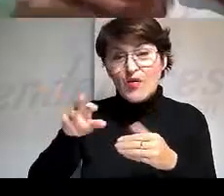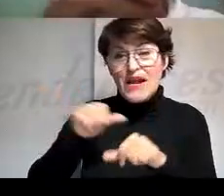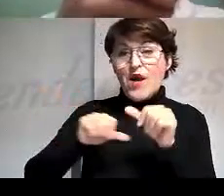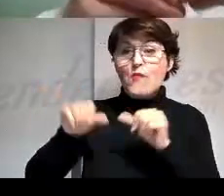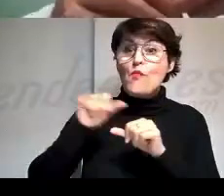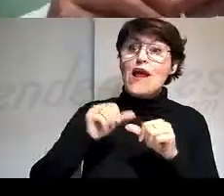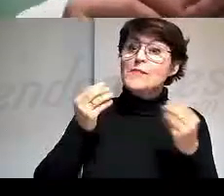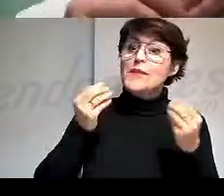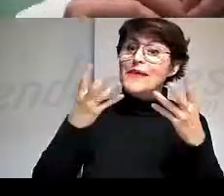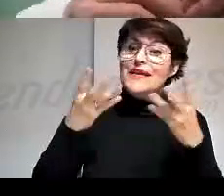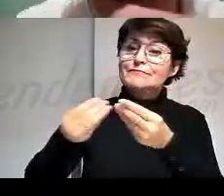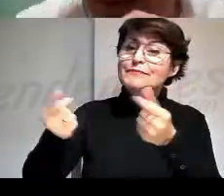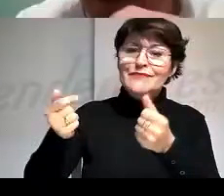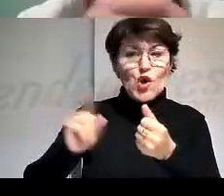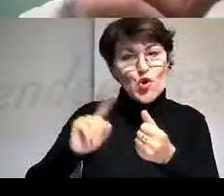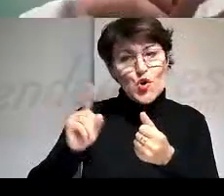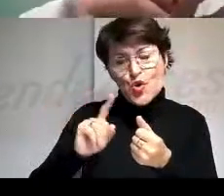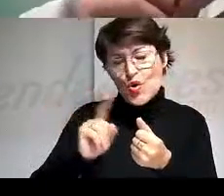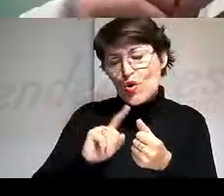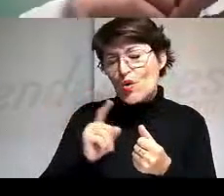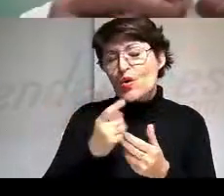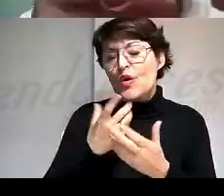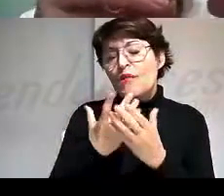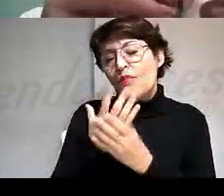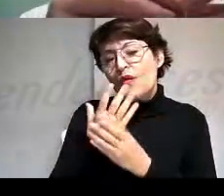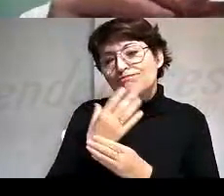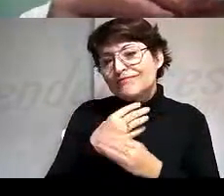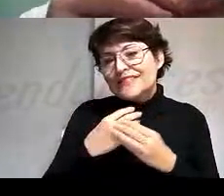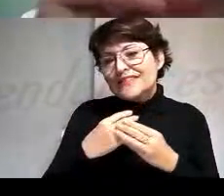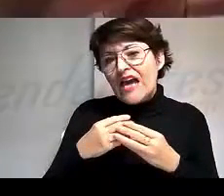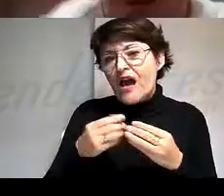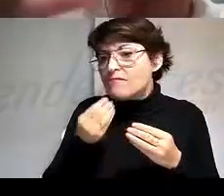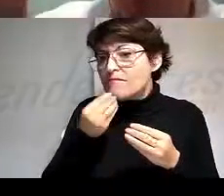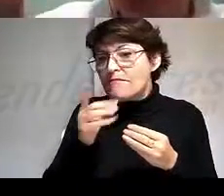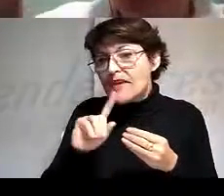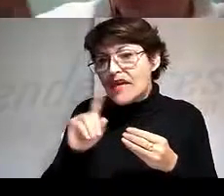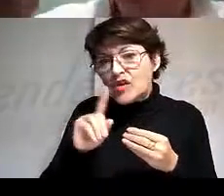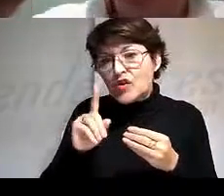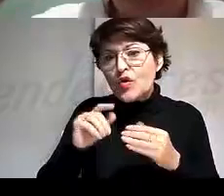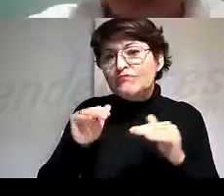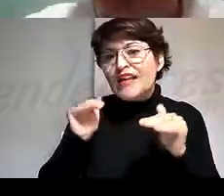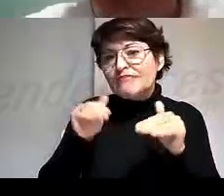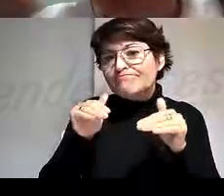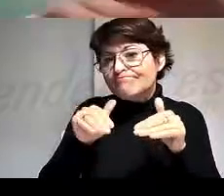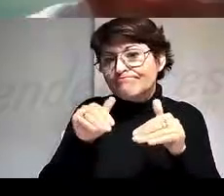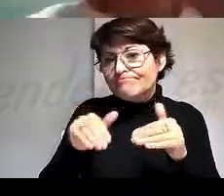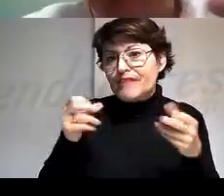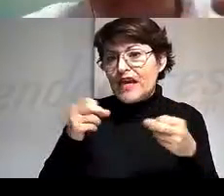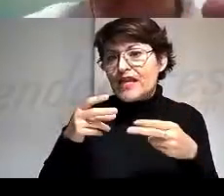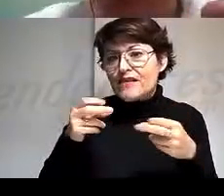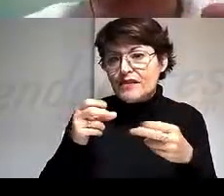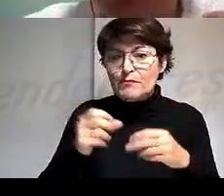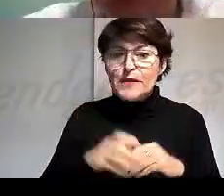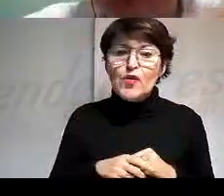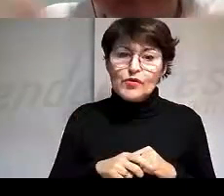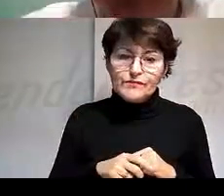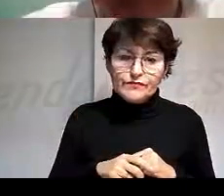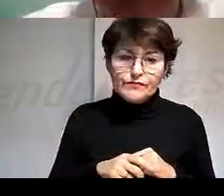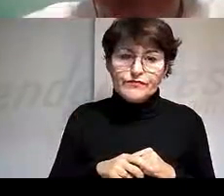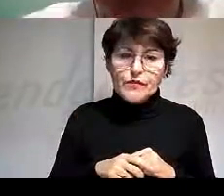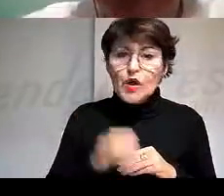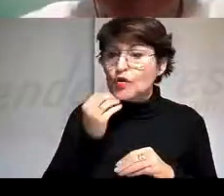se degrada el cartílago o se degrada toda la estructura, reponerla resulta